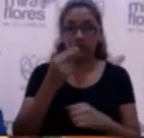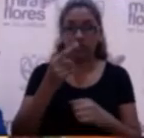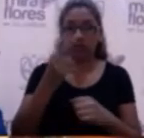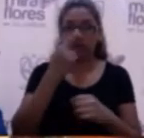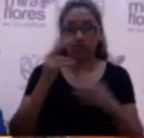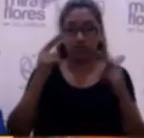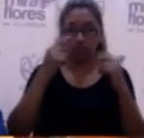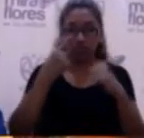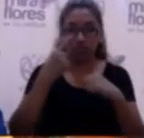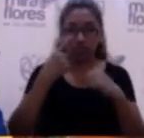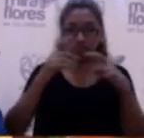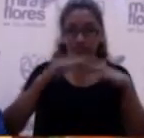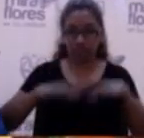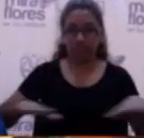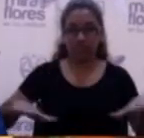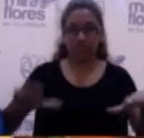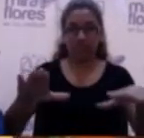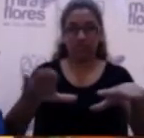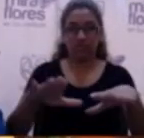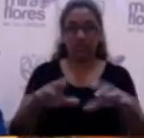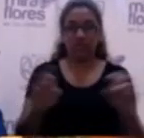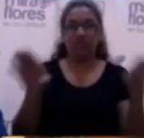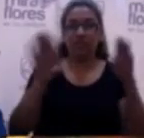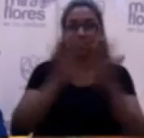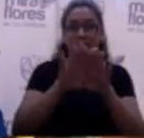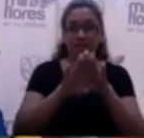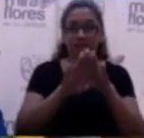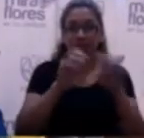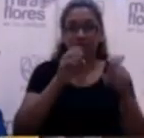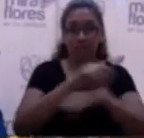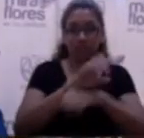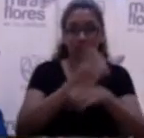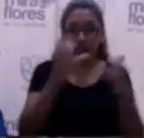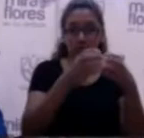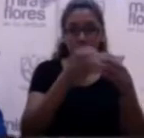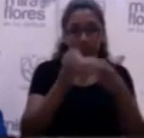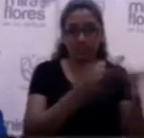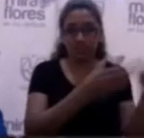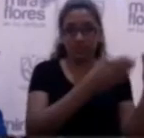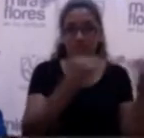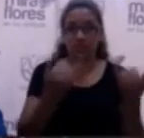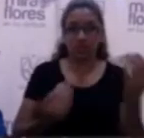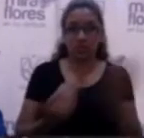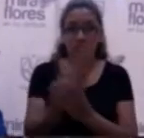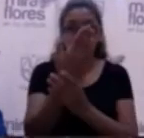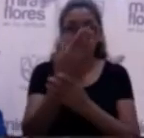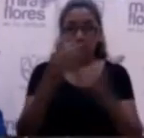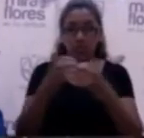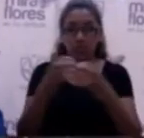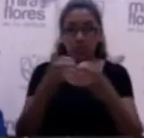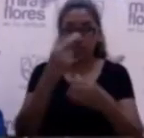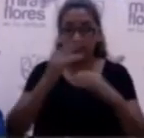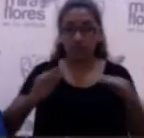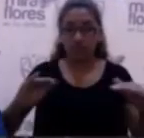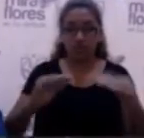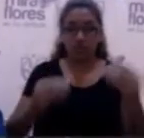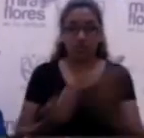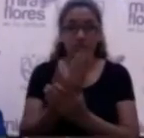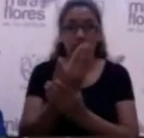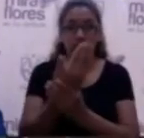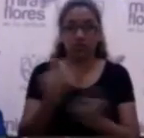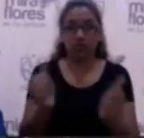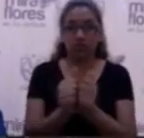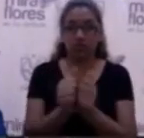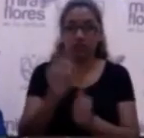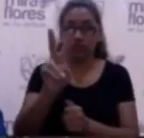participativo. Primero comenzamos con un Consejo de Coordinación Local, de ahí el reconocimiento a los niños y a las niñas que estaban cerrando el